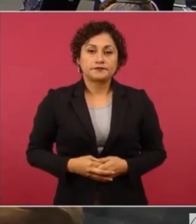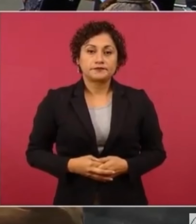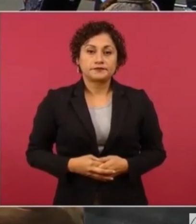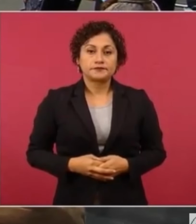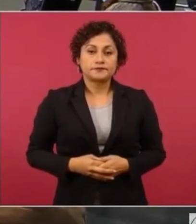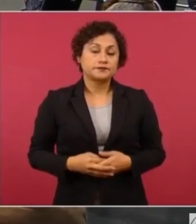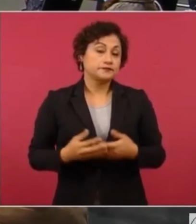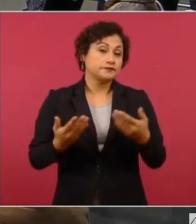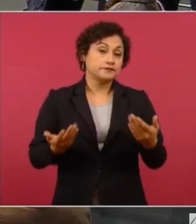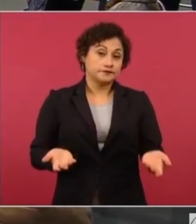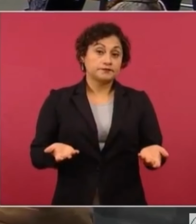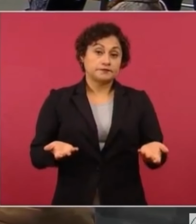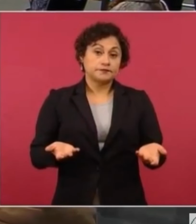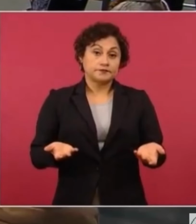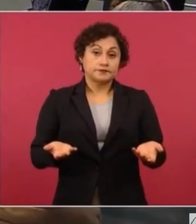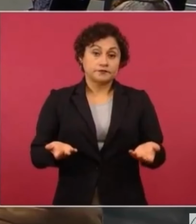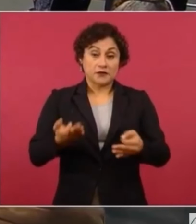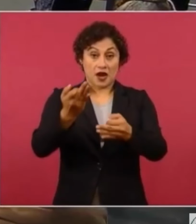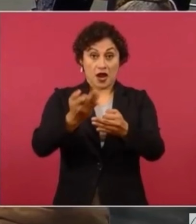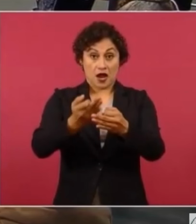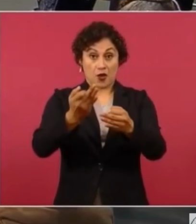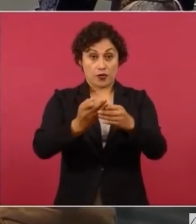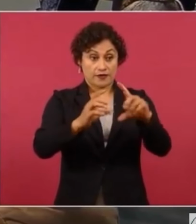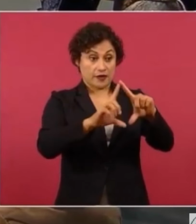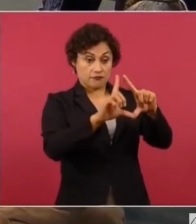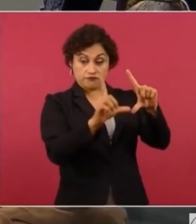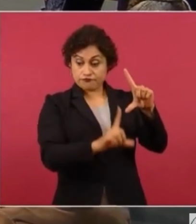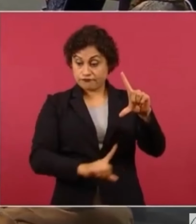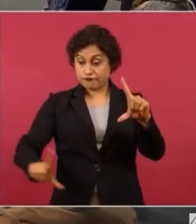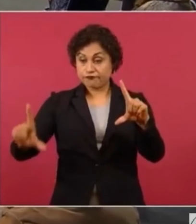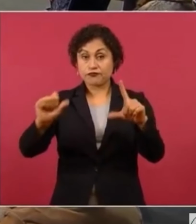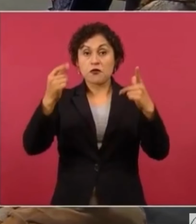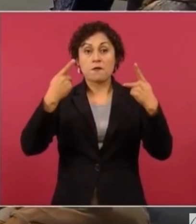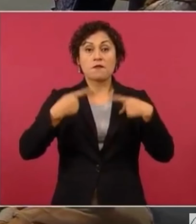Y con un pueblo politizado como el nuestro,